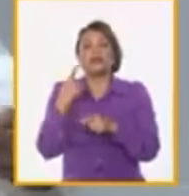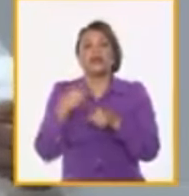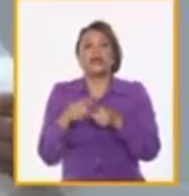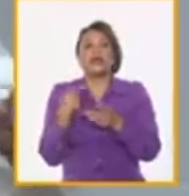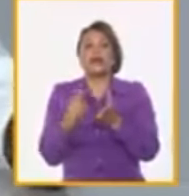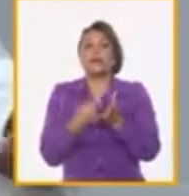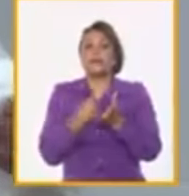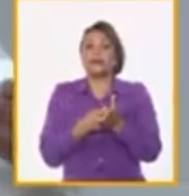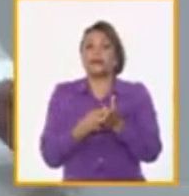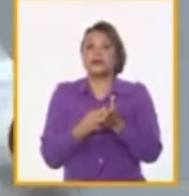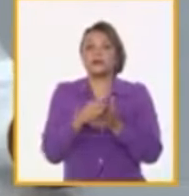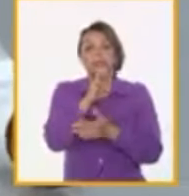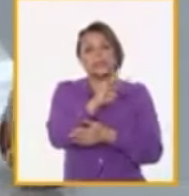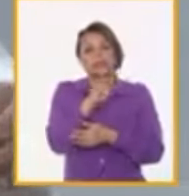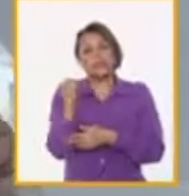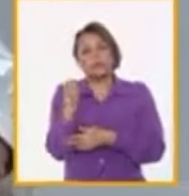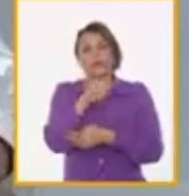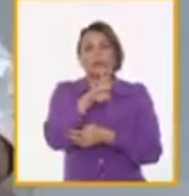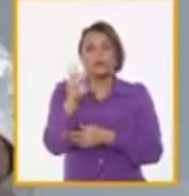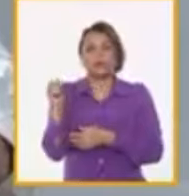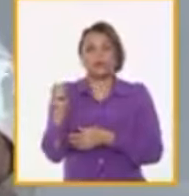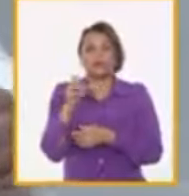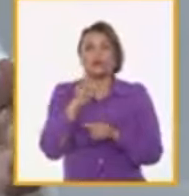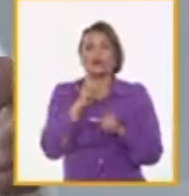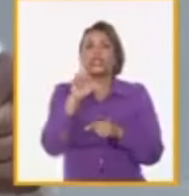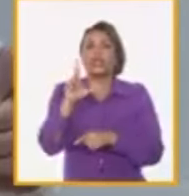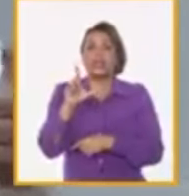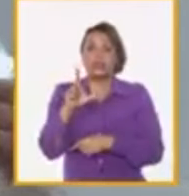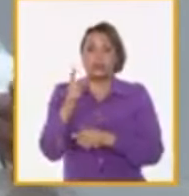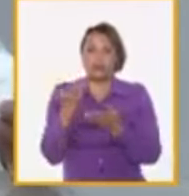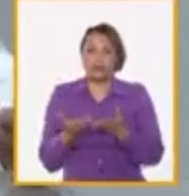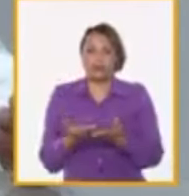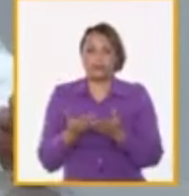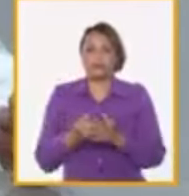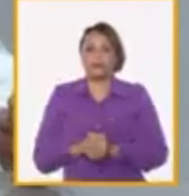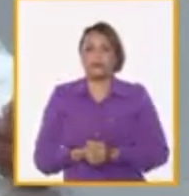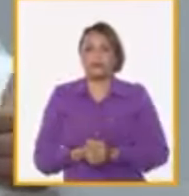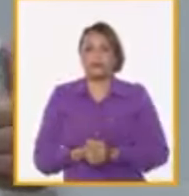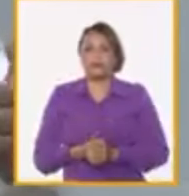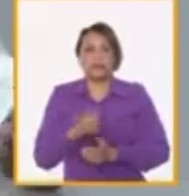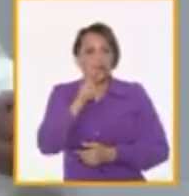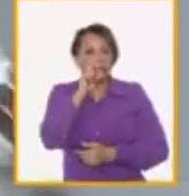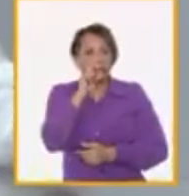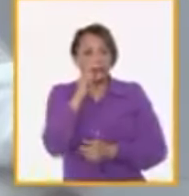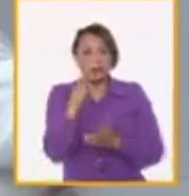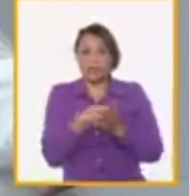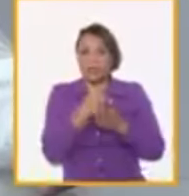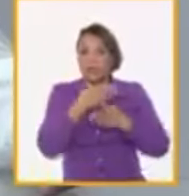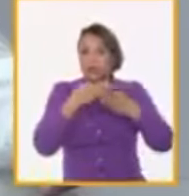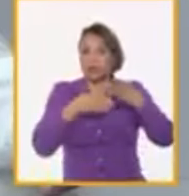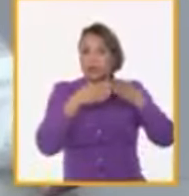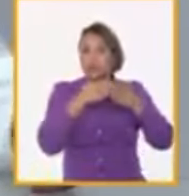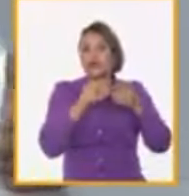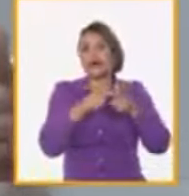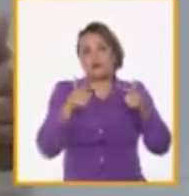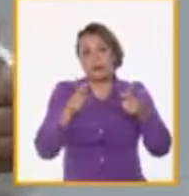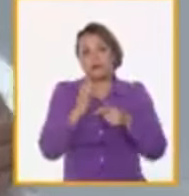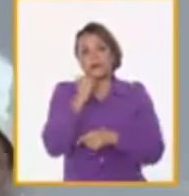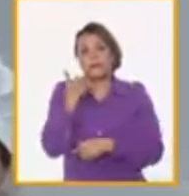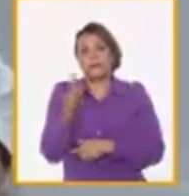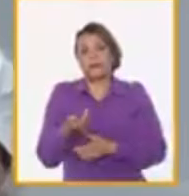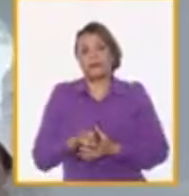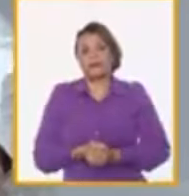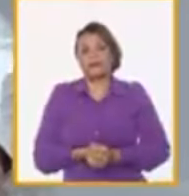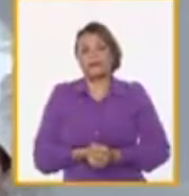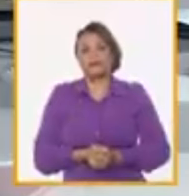está entre 300 y 400 litros y cuando termine el proceso inversionista debe ampliarse a 800 litros por segundo. Eso